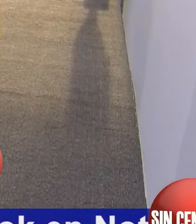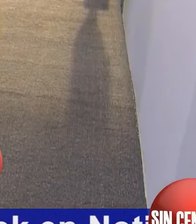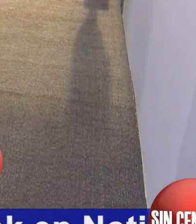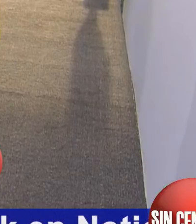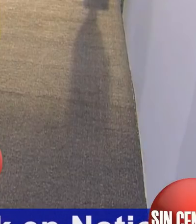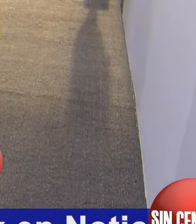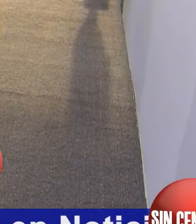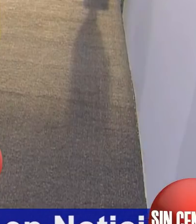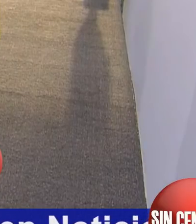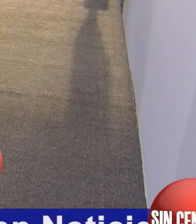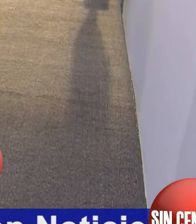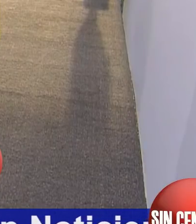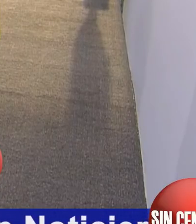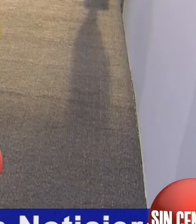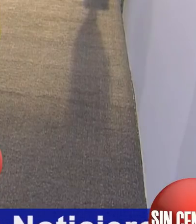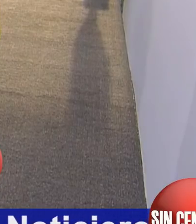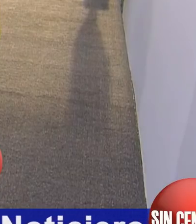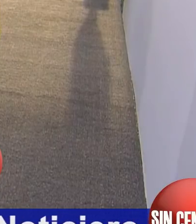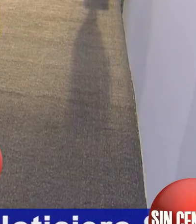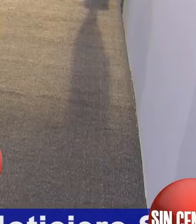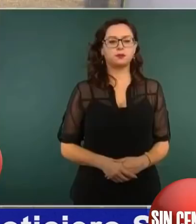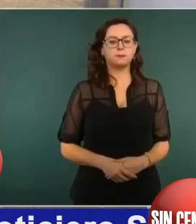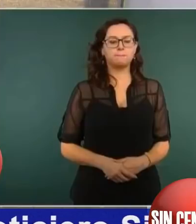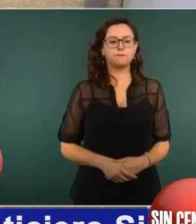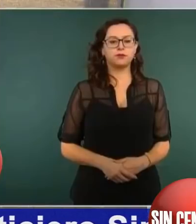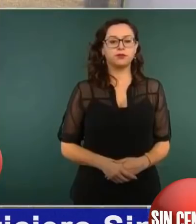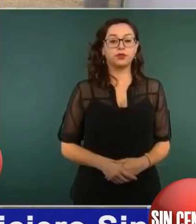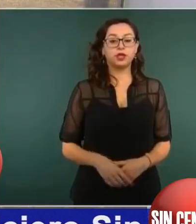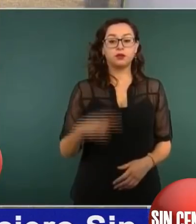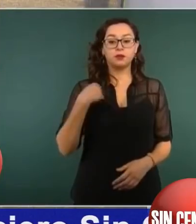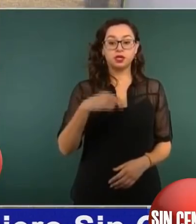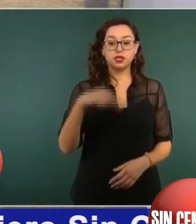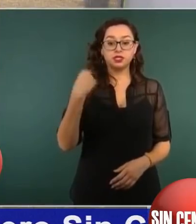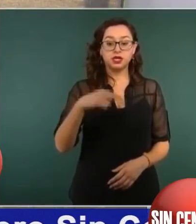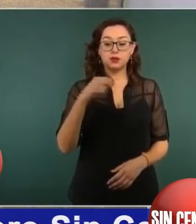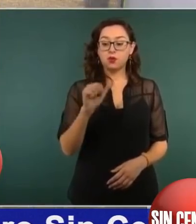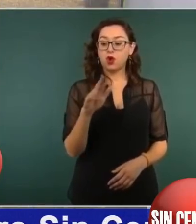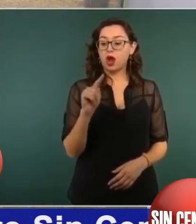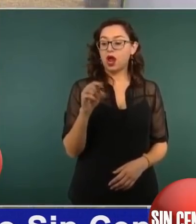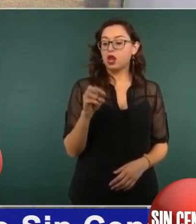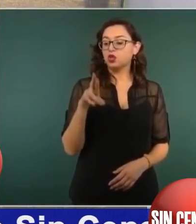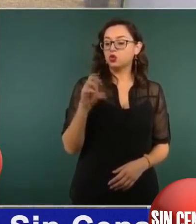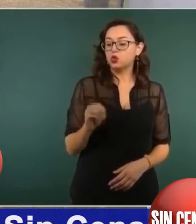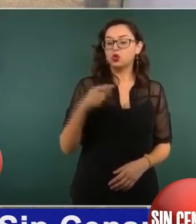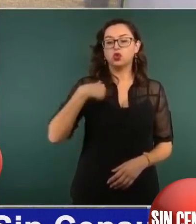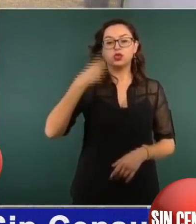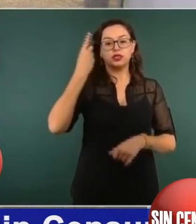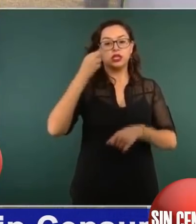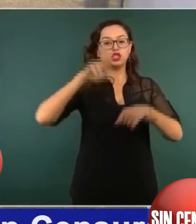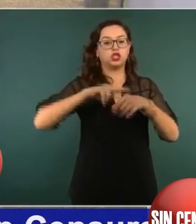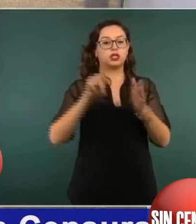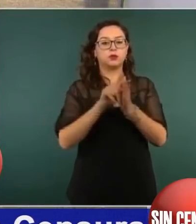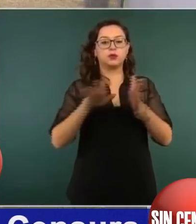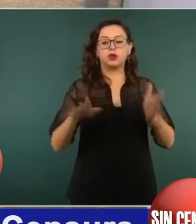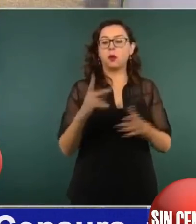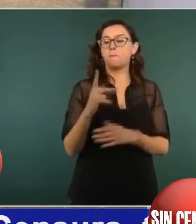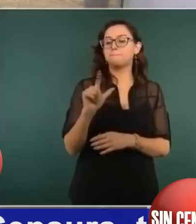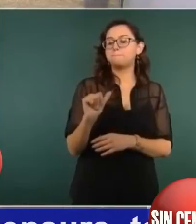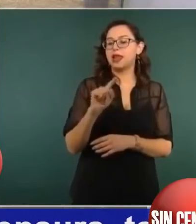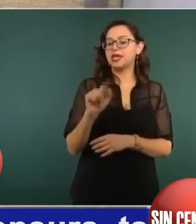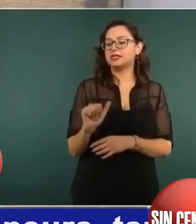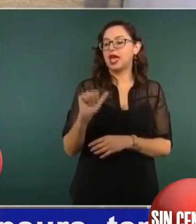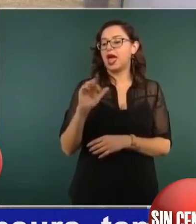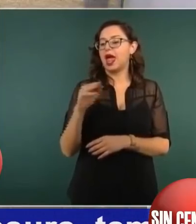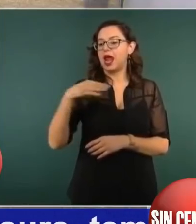Gracias, señor presidente. Soy Sergio Arturo Venegas, director del periódico Plaza de Armas de Querétaro. Usted ayer mostró el